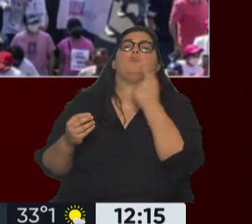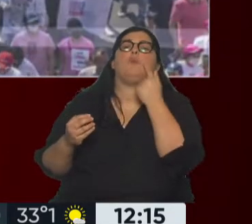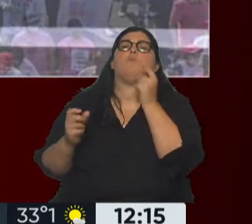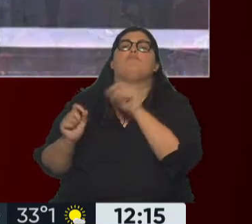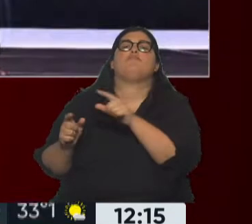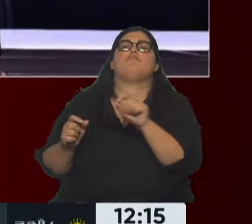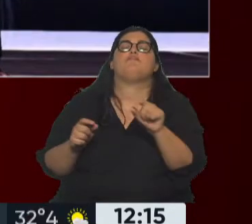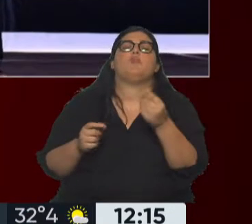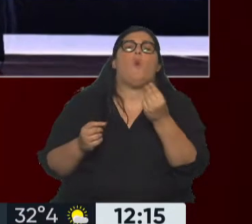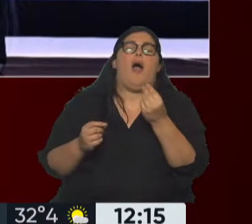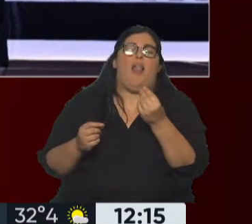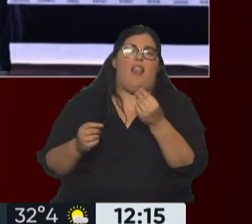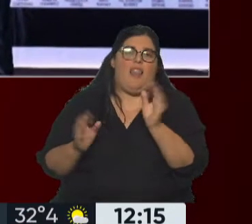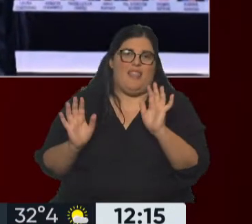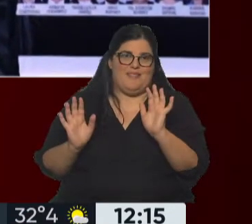canciller Ebrard, a la